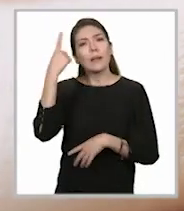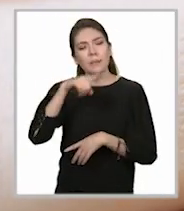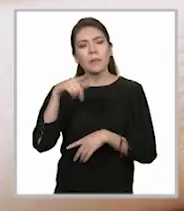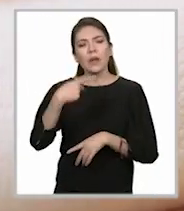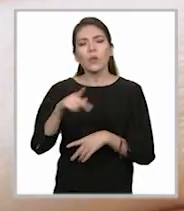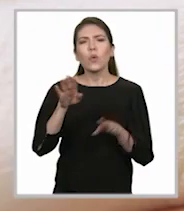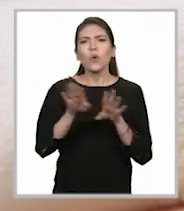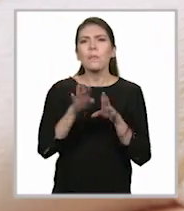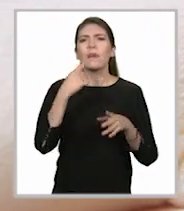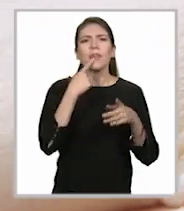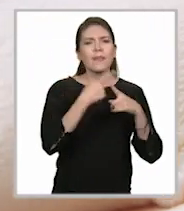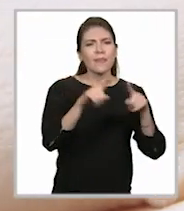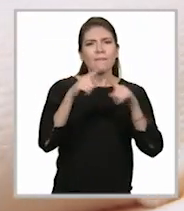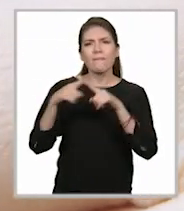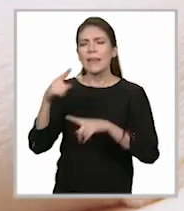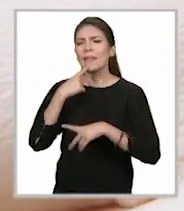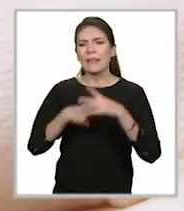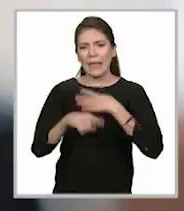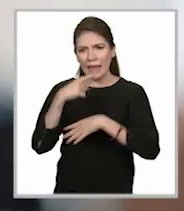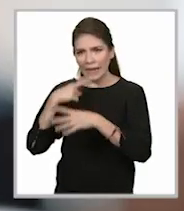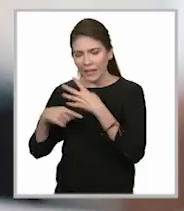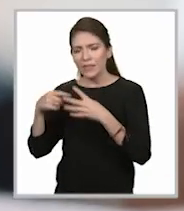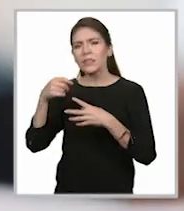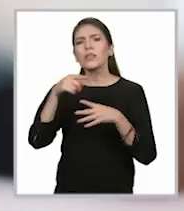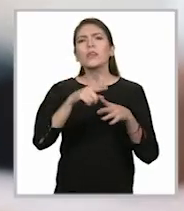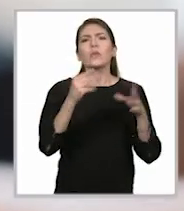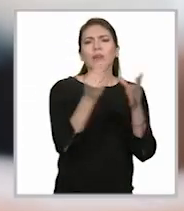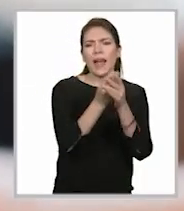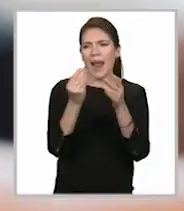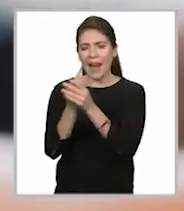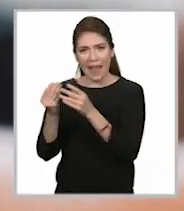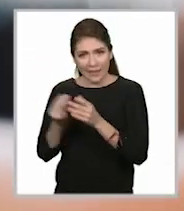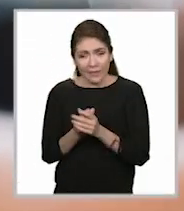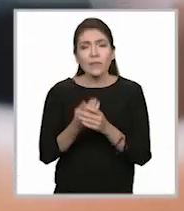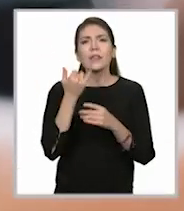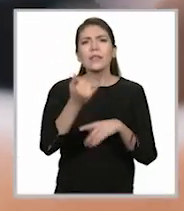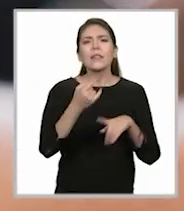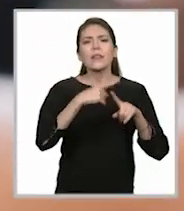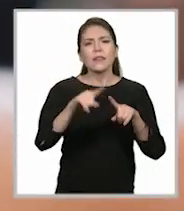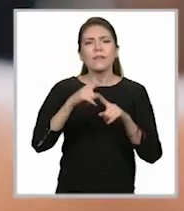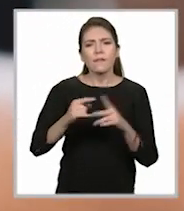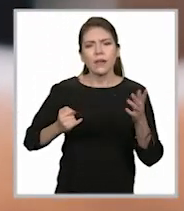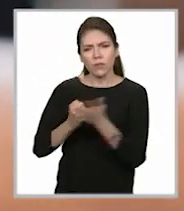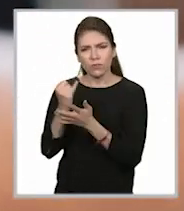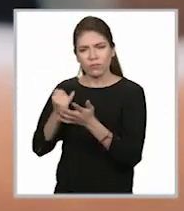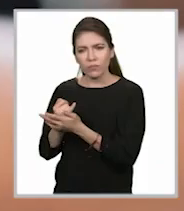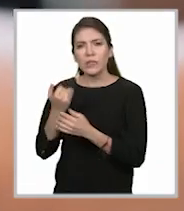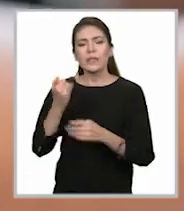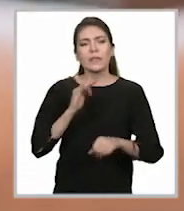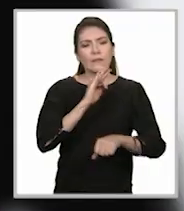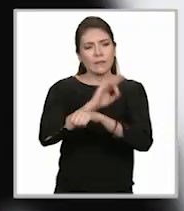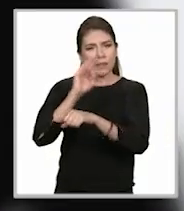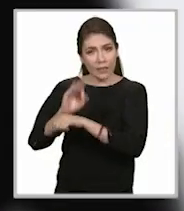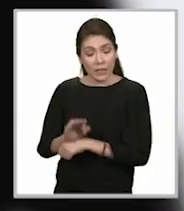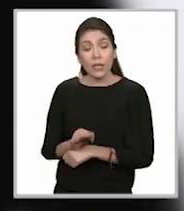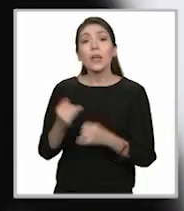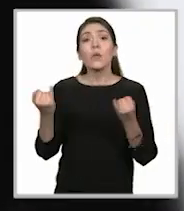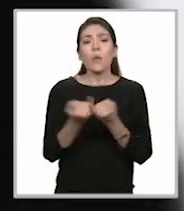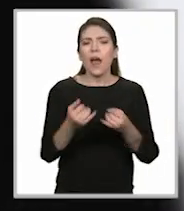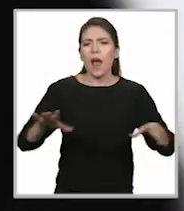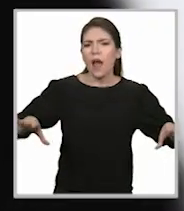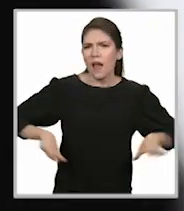la categoría de la tipicidad de los delitos, la clasificación de los tipos penales y los bienes jurídicos tutelados, hasta